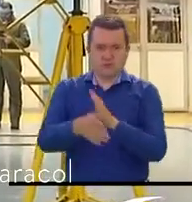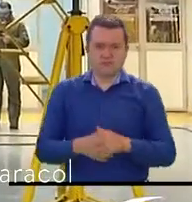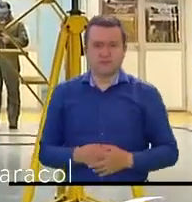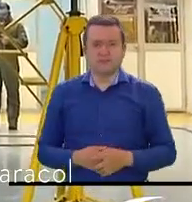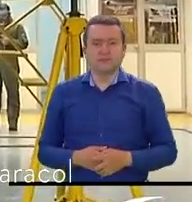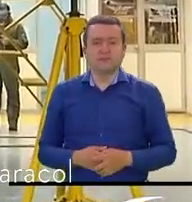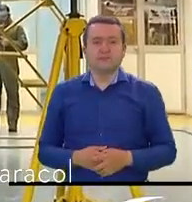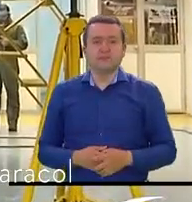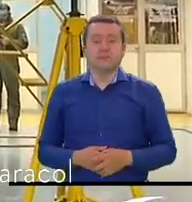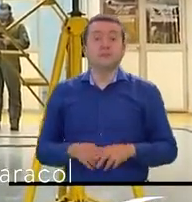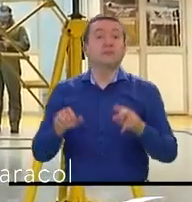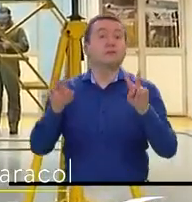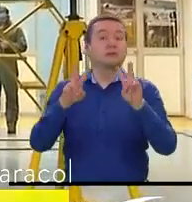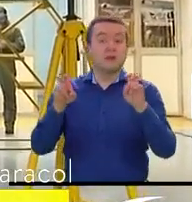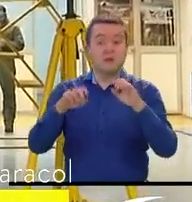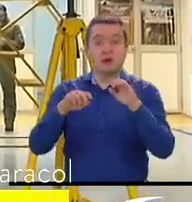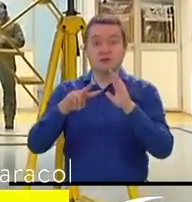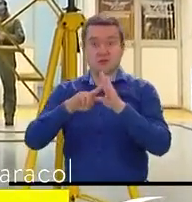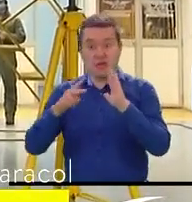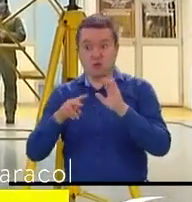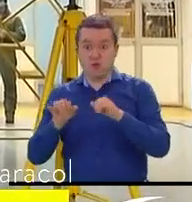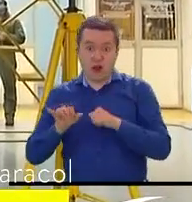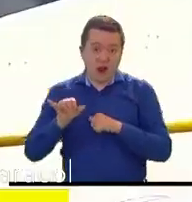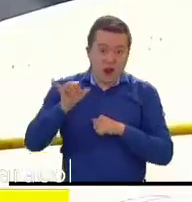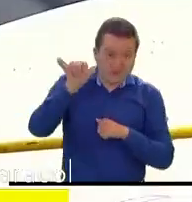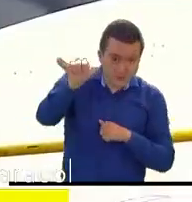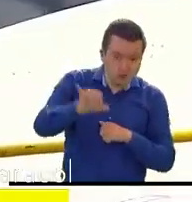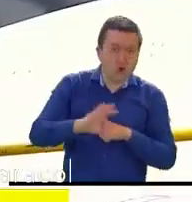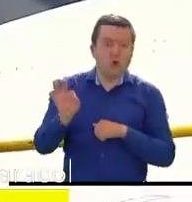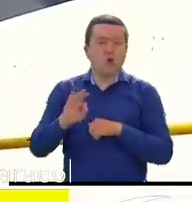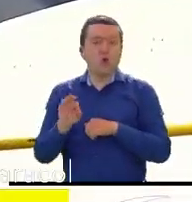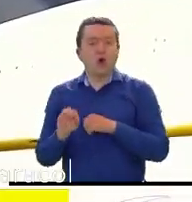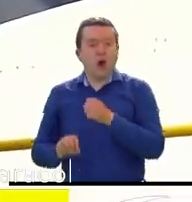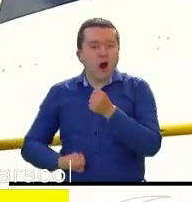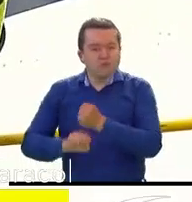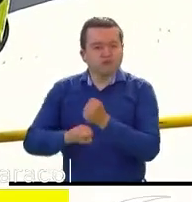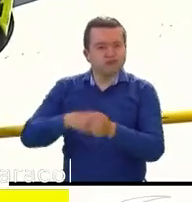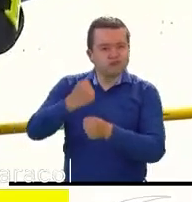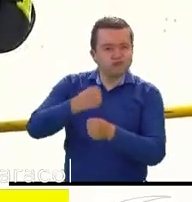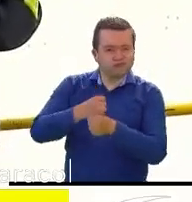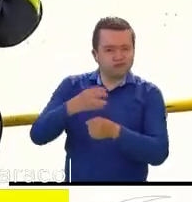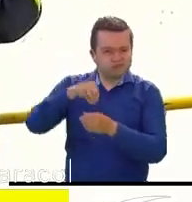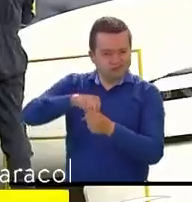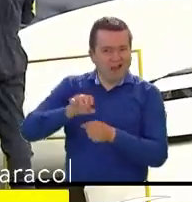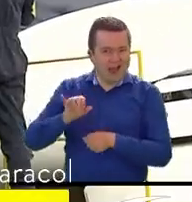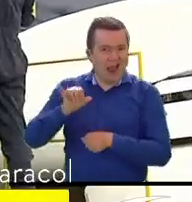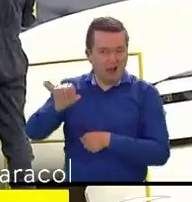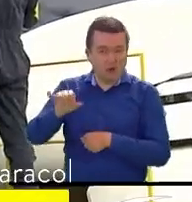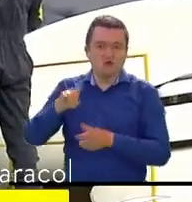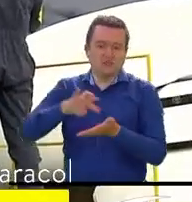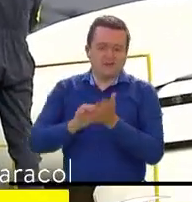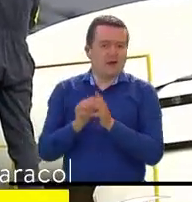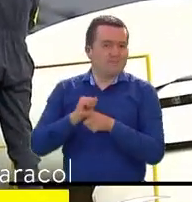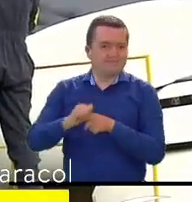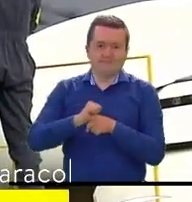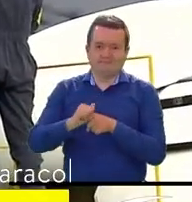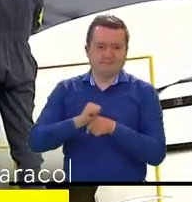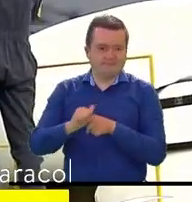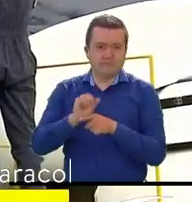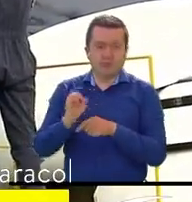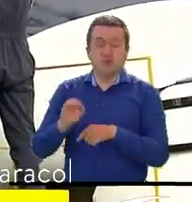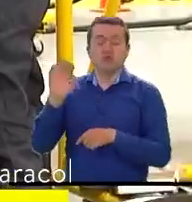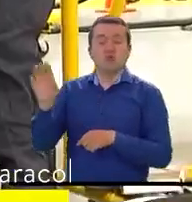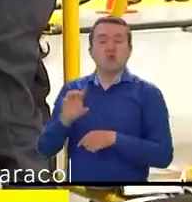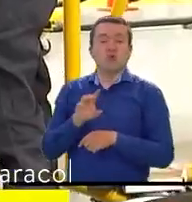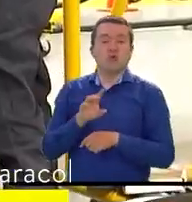Ser técnico en aviación o auxiliar de vuelo es una profesión que en definitiva se debe aprender desde la práctica. Por eso la Corporación Educativa Indoamericana es